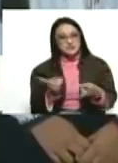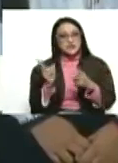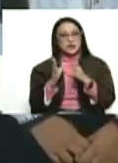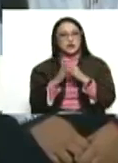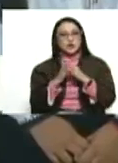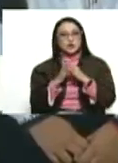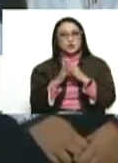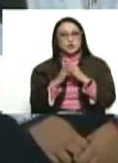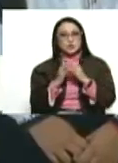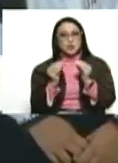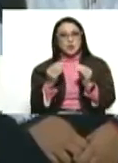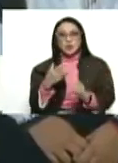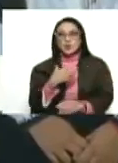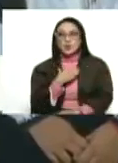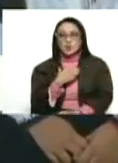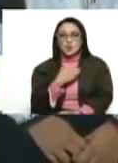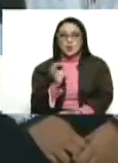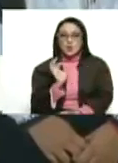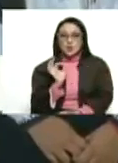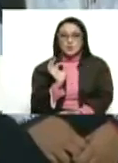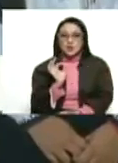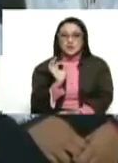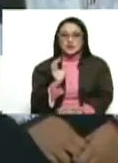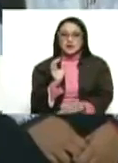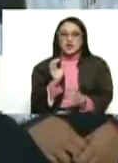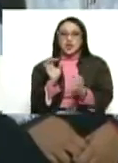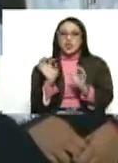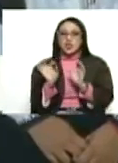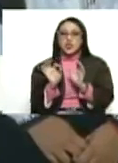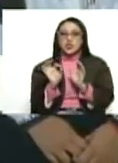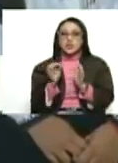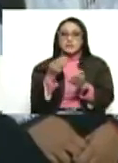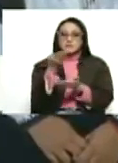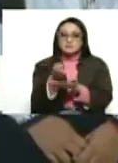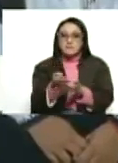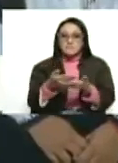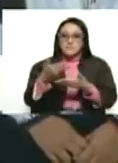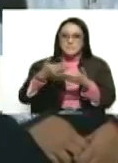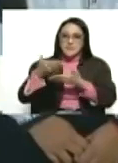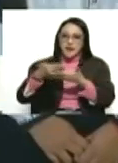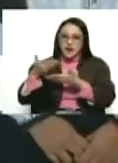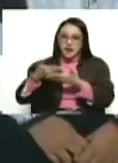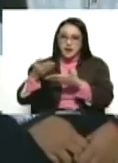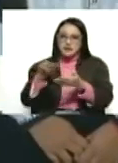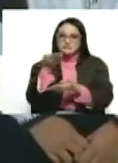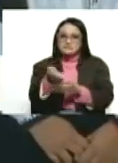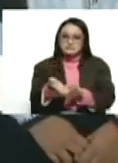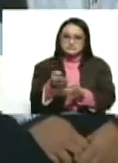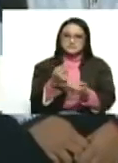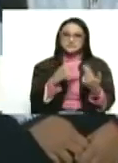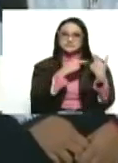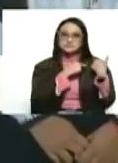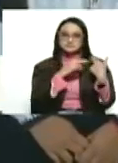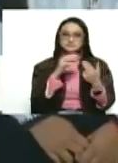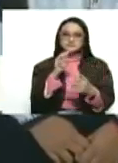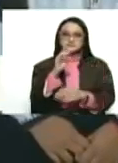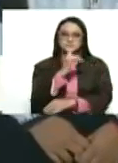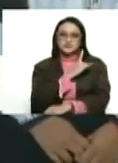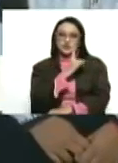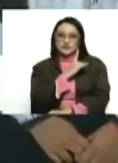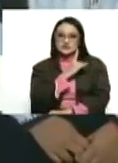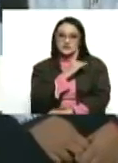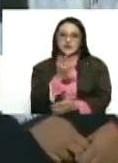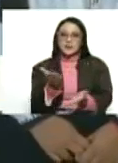todos aquellos que no han podido eh consignar los documentos por x razones a las facultades de las universidades que